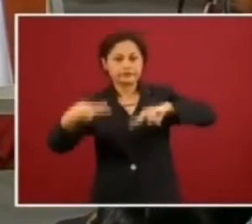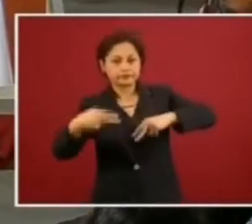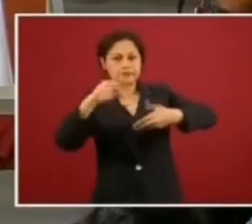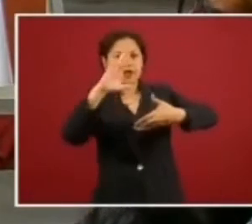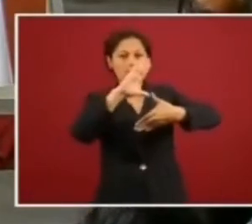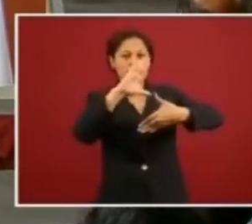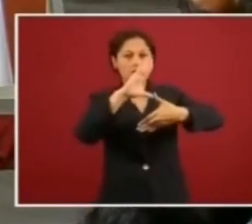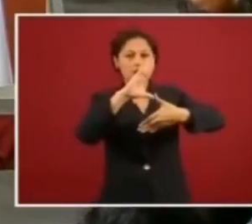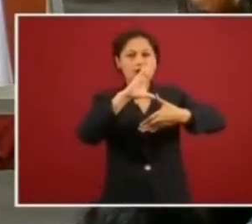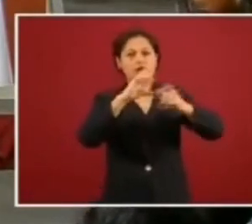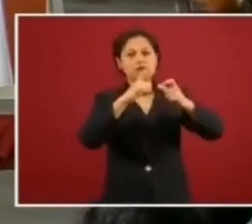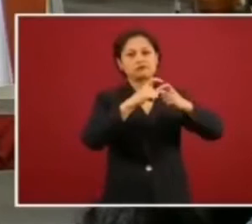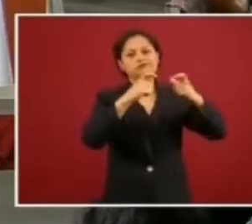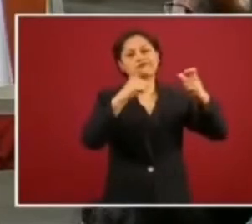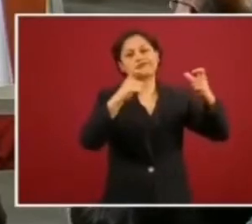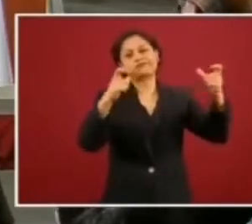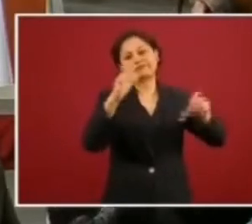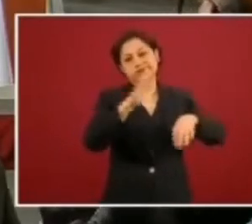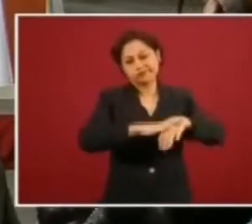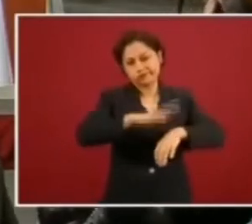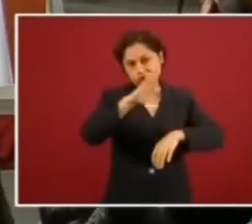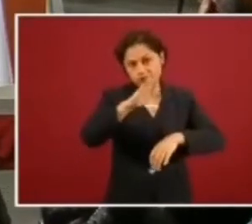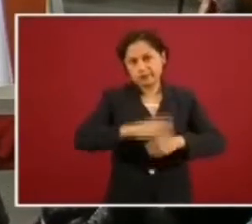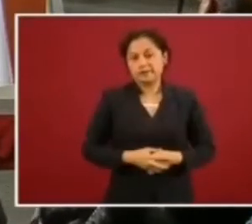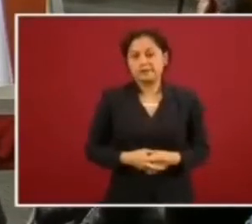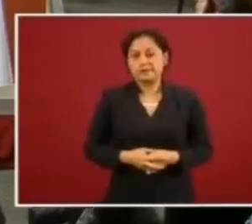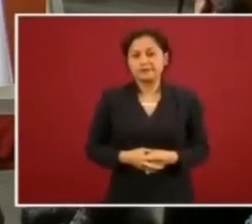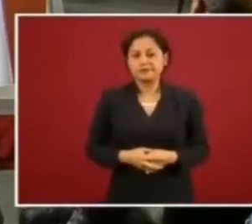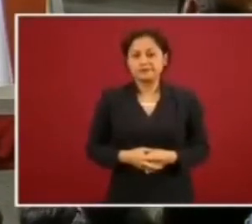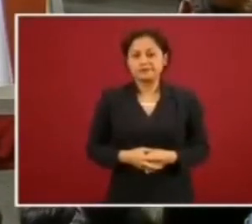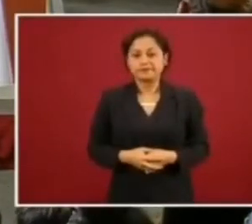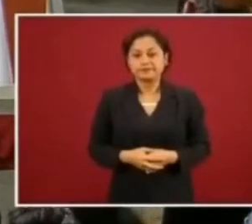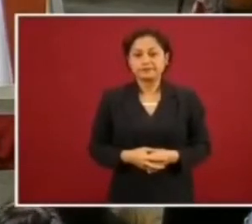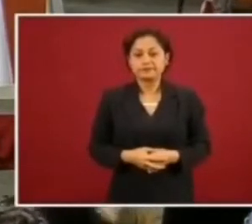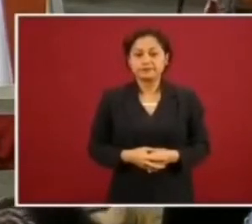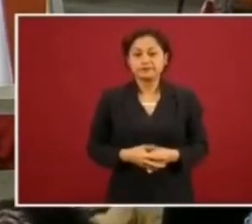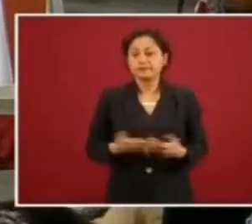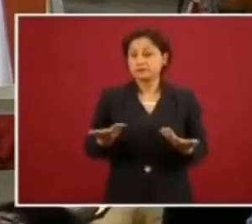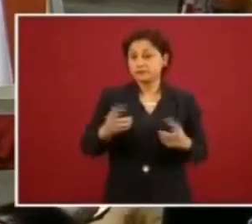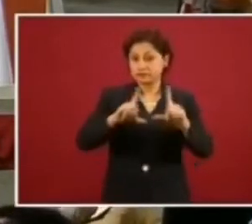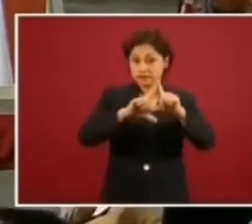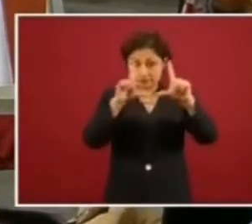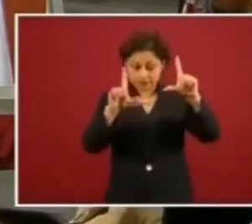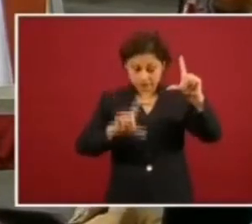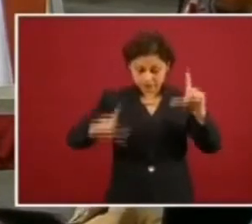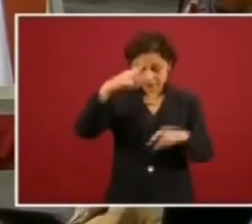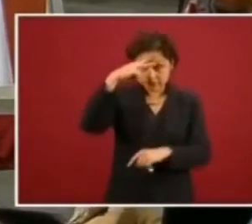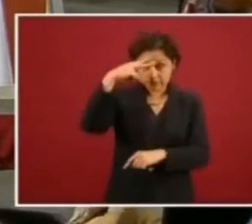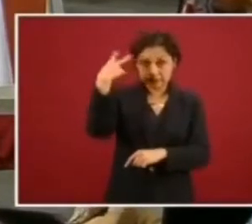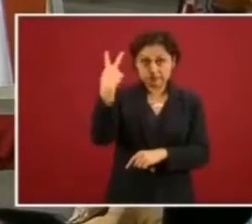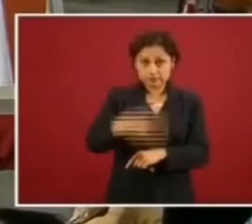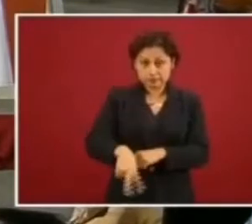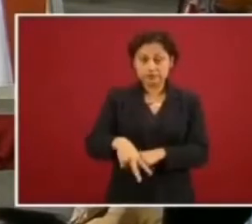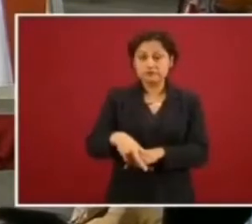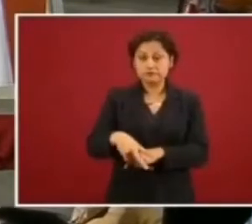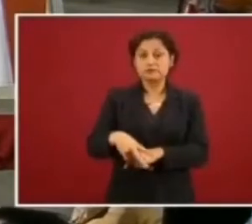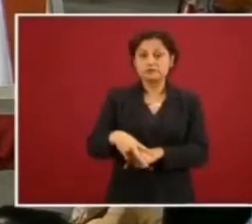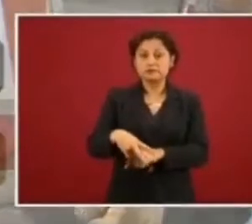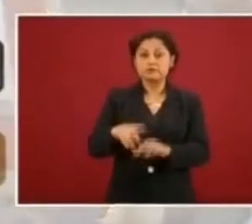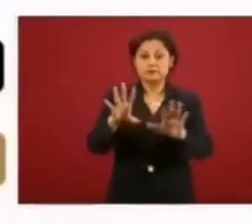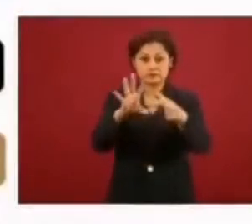mayor contribución a la epidemia. La siguiente. Y este es el mapa de México, en donde lo vamos a presentar en 2